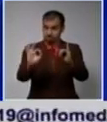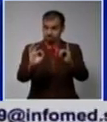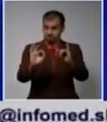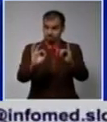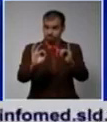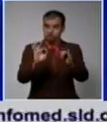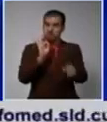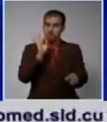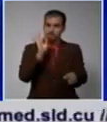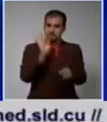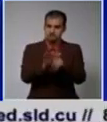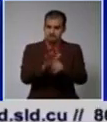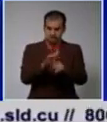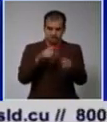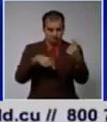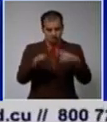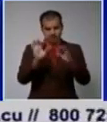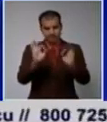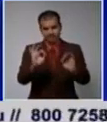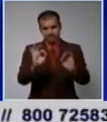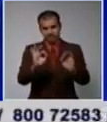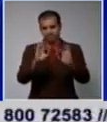comenzamos la conferencia del día de hoy,